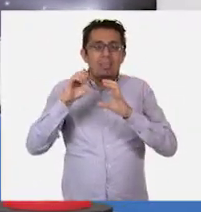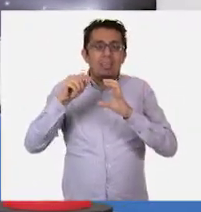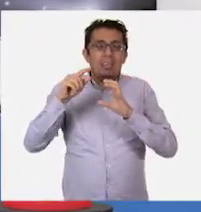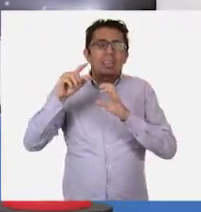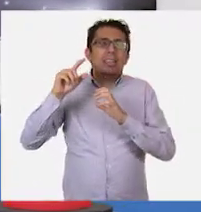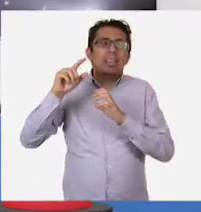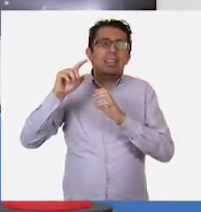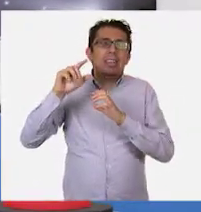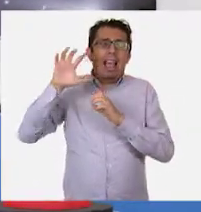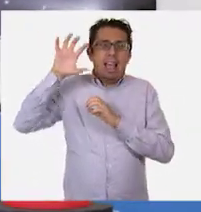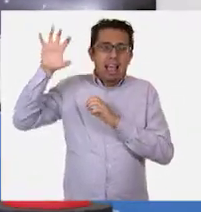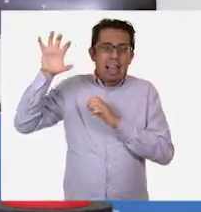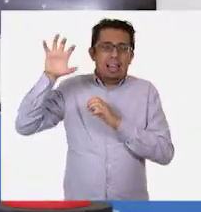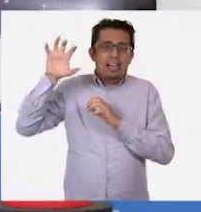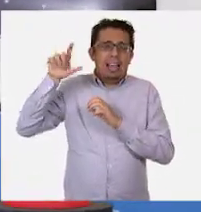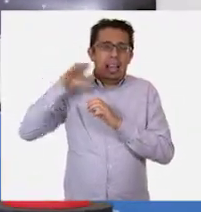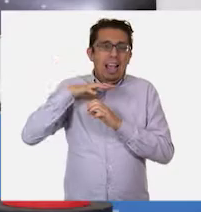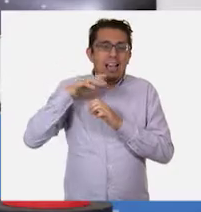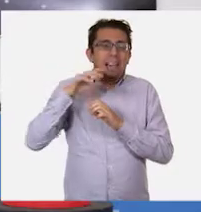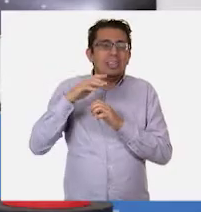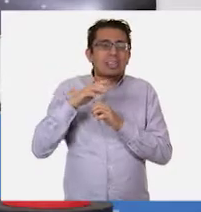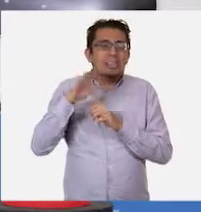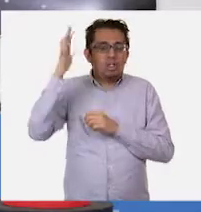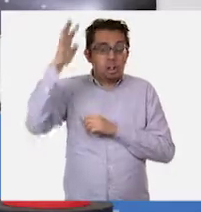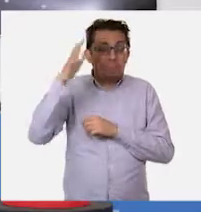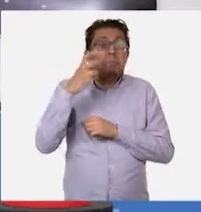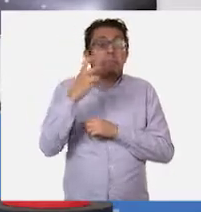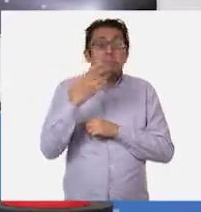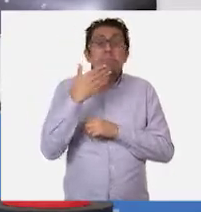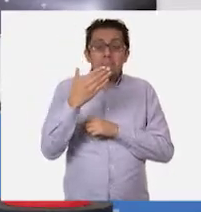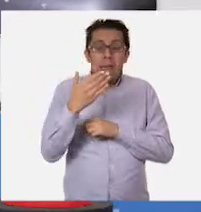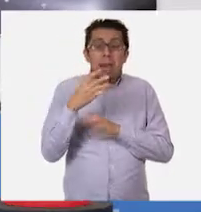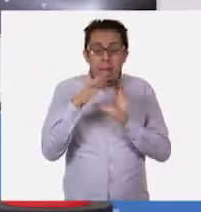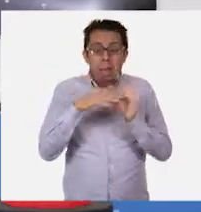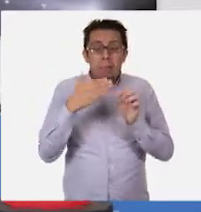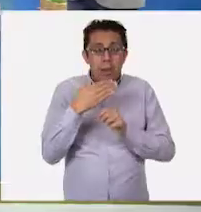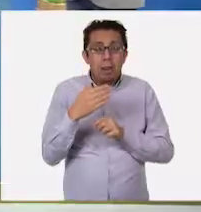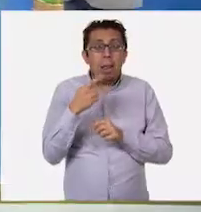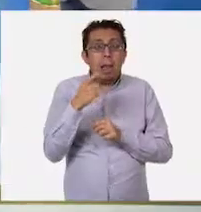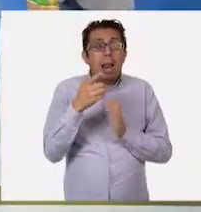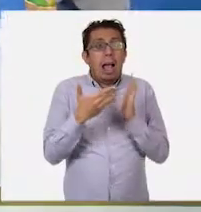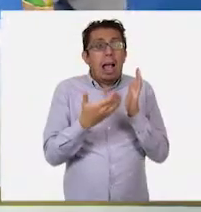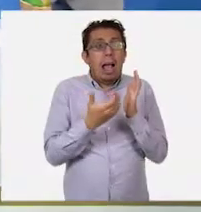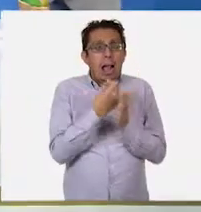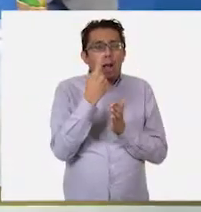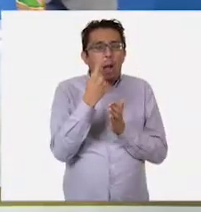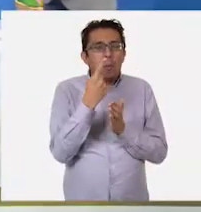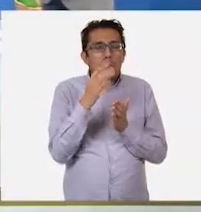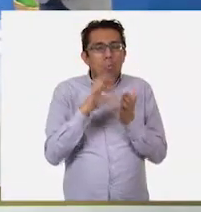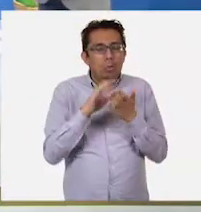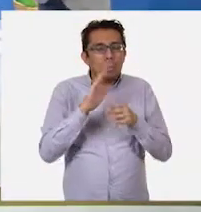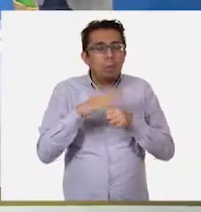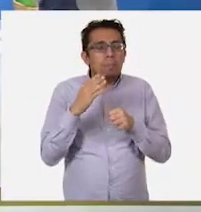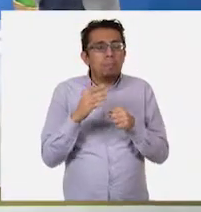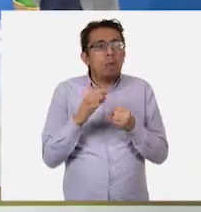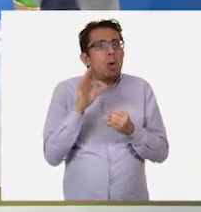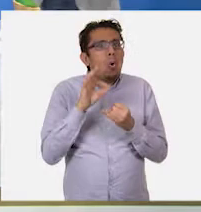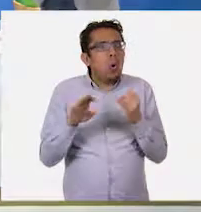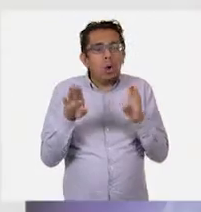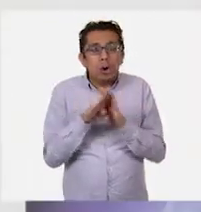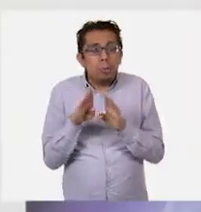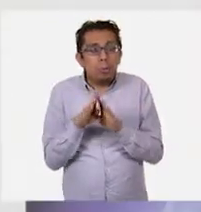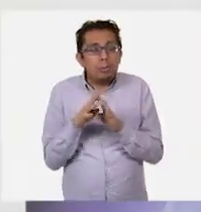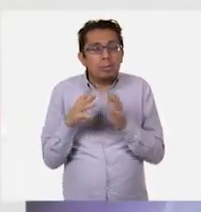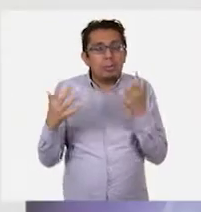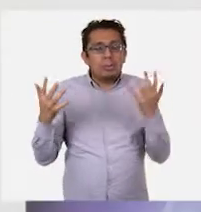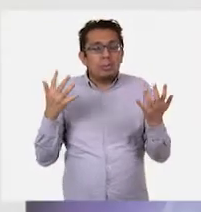Es correcto, excelente aportación. Un punto más para Jolisto. Y el marcador final concluyó así, de